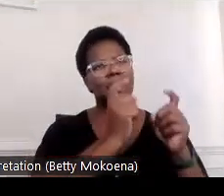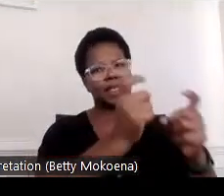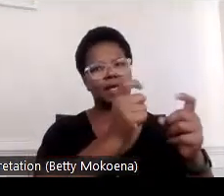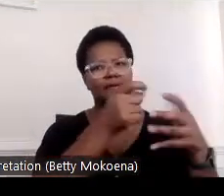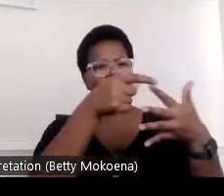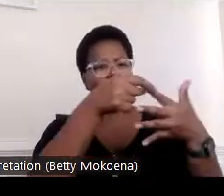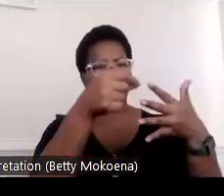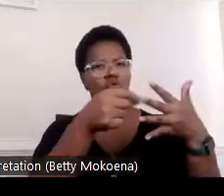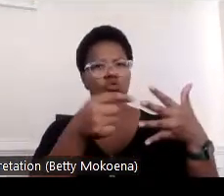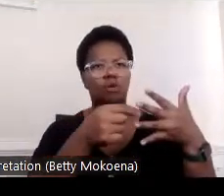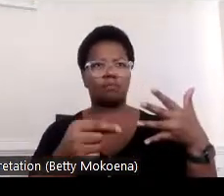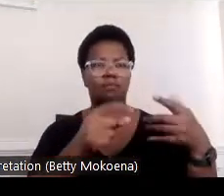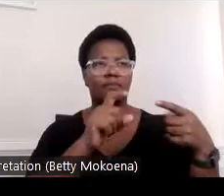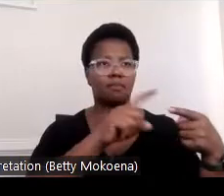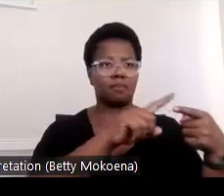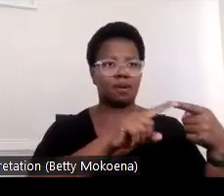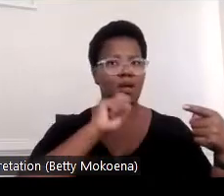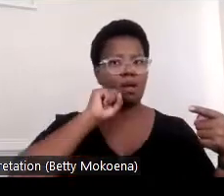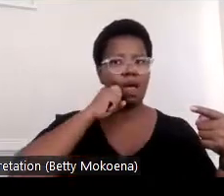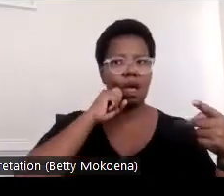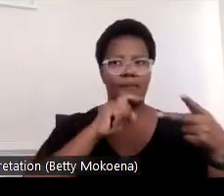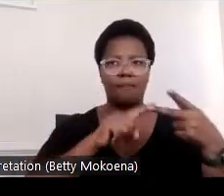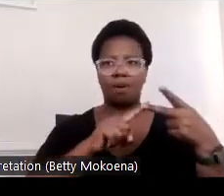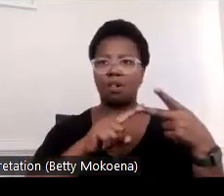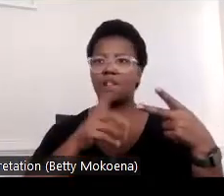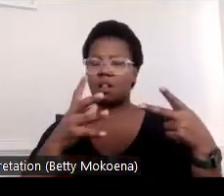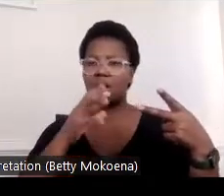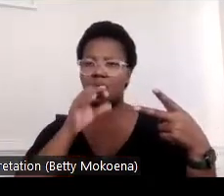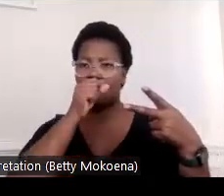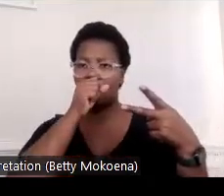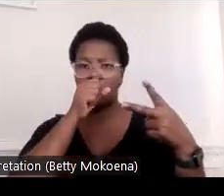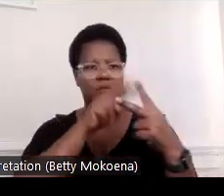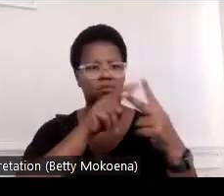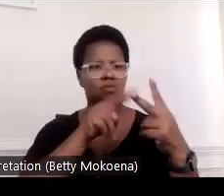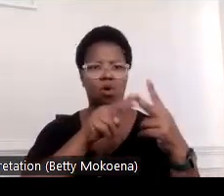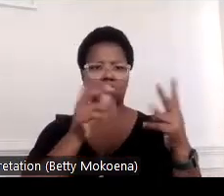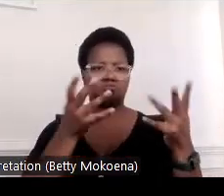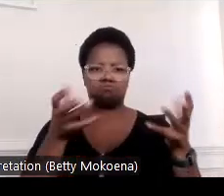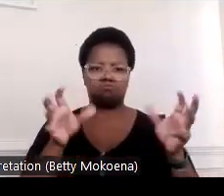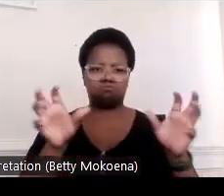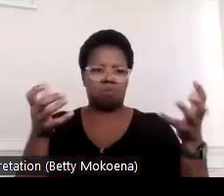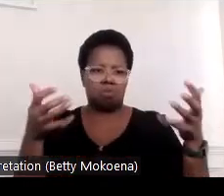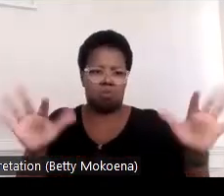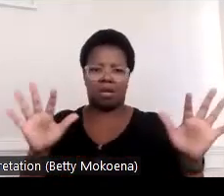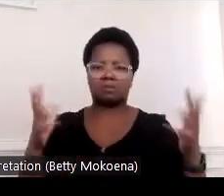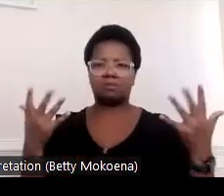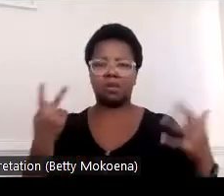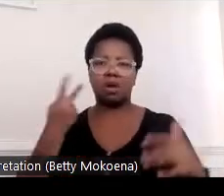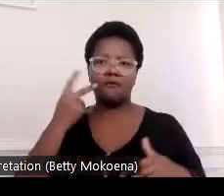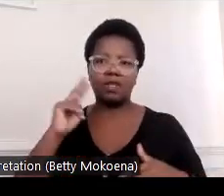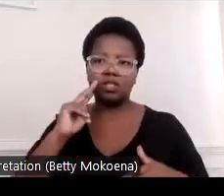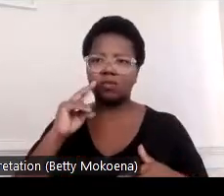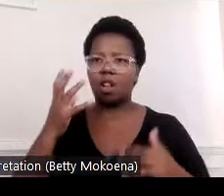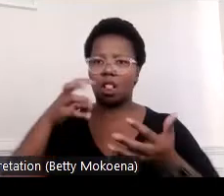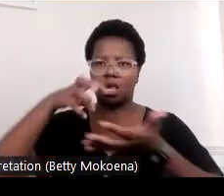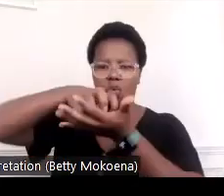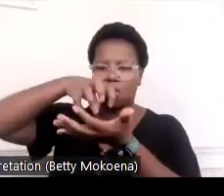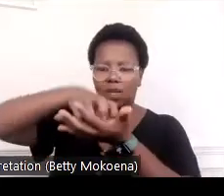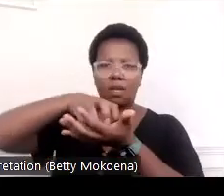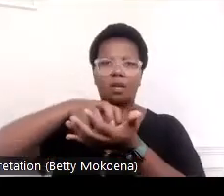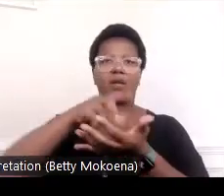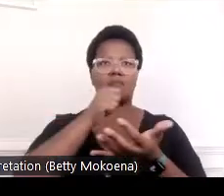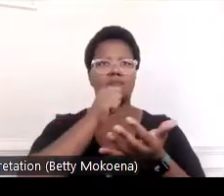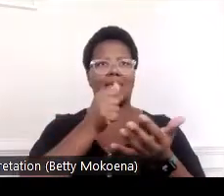por ejemplo le voy a dar la lección de manzana o naranja y digamos que esa nene dice no no quiero ninguna de las dos